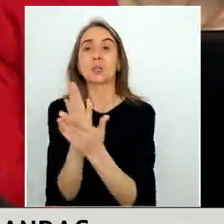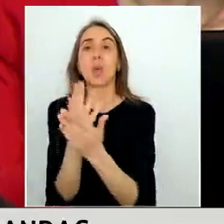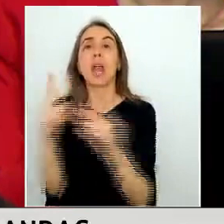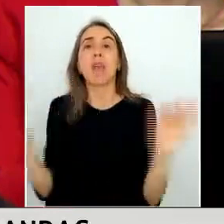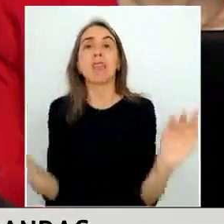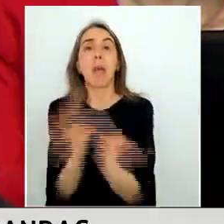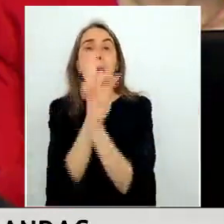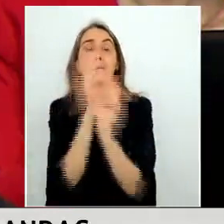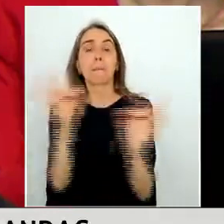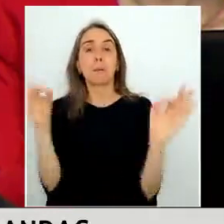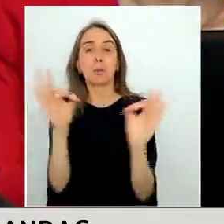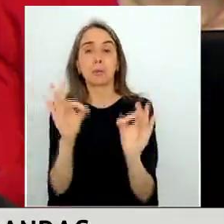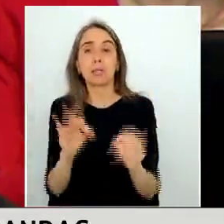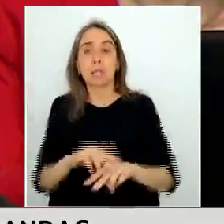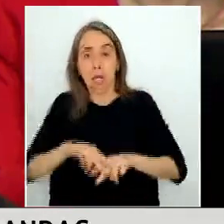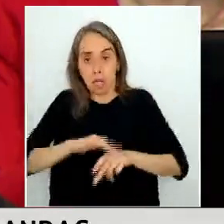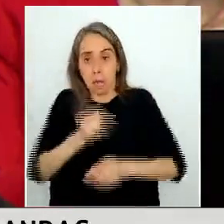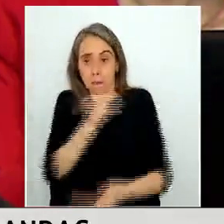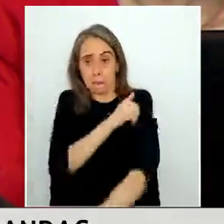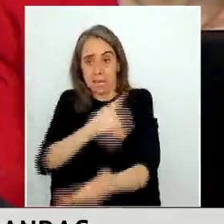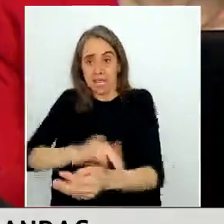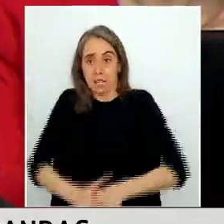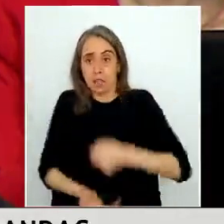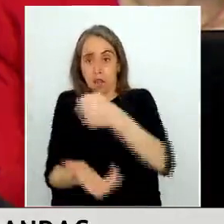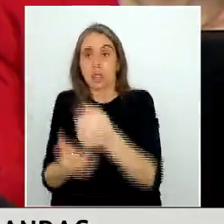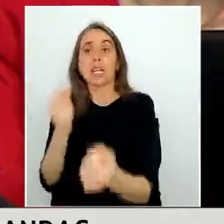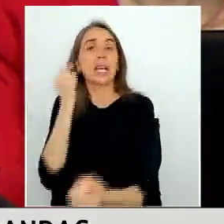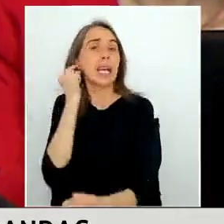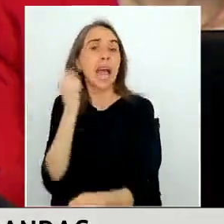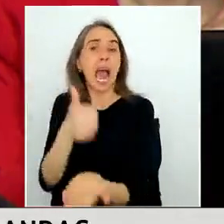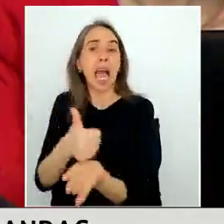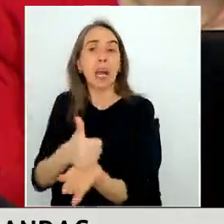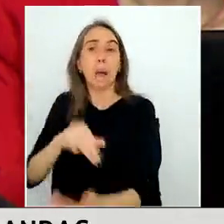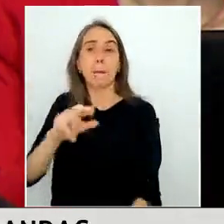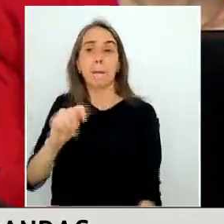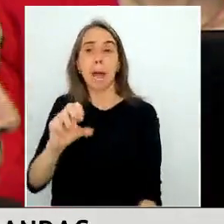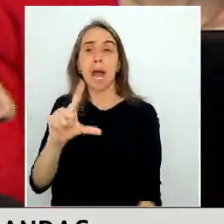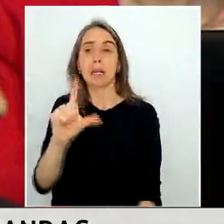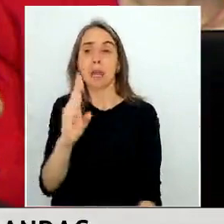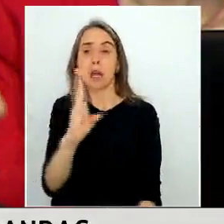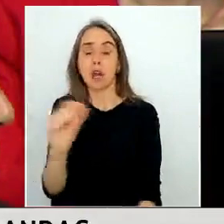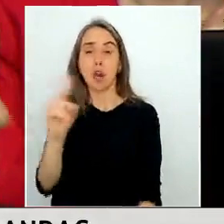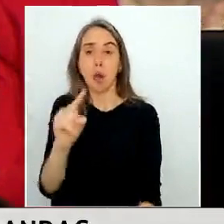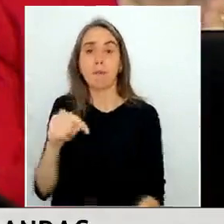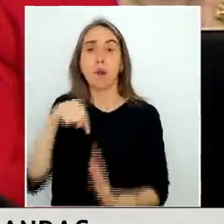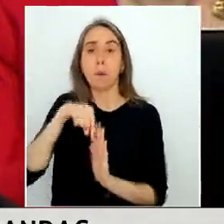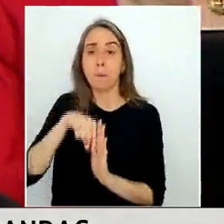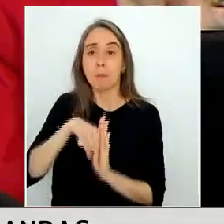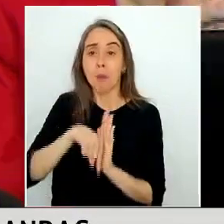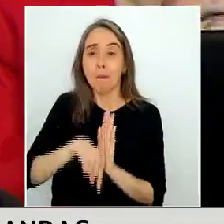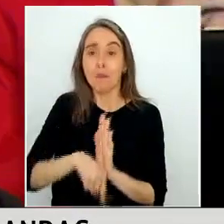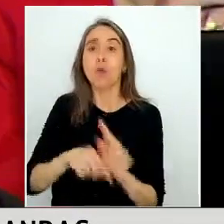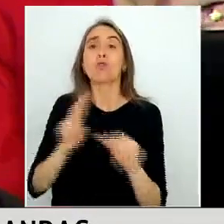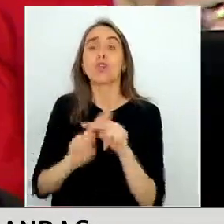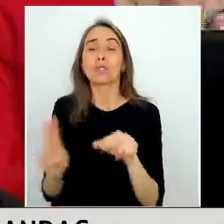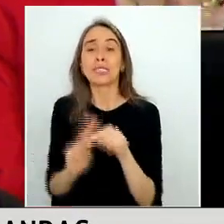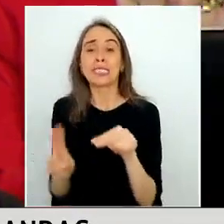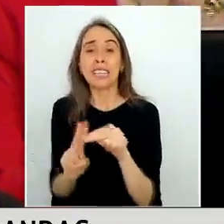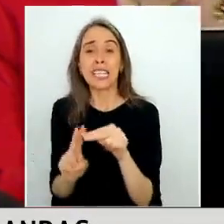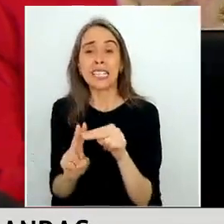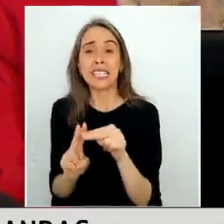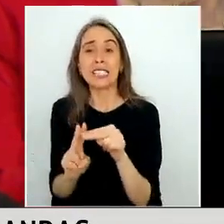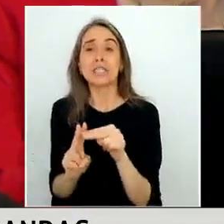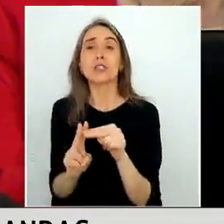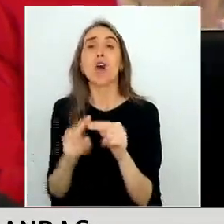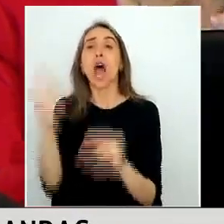fuerte inversión de la alcaldesa en esa época Marta lobo donde se desarrolló profundamente lo que tiene que ver insisto con llevar el arte